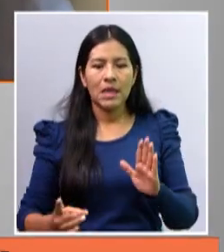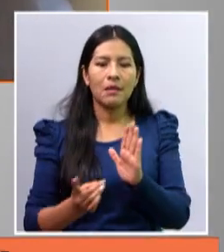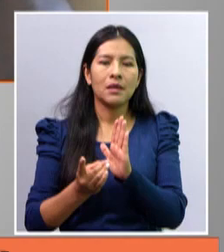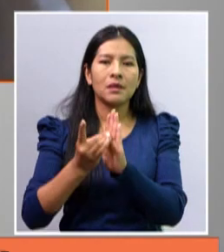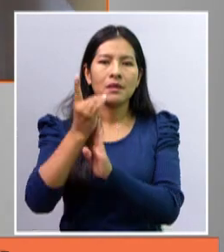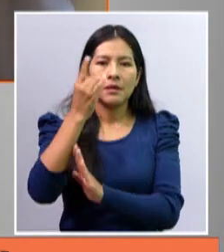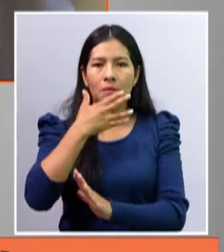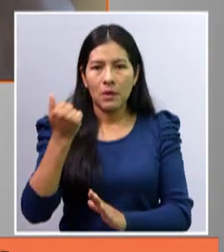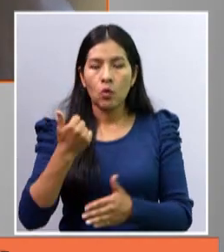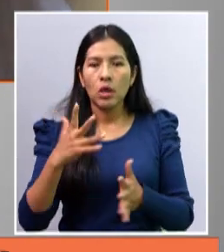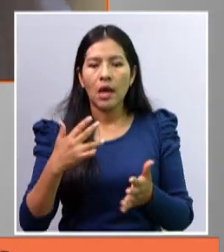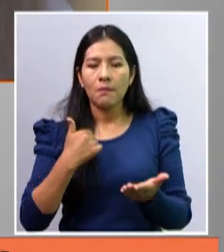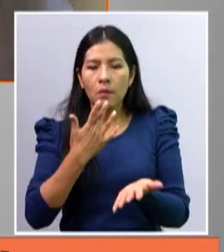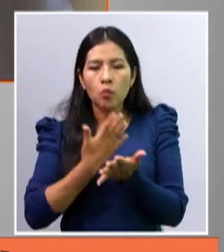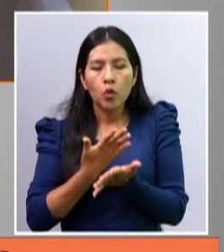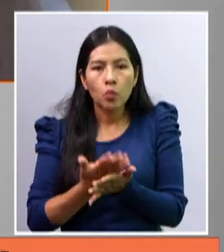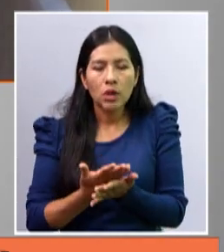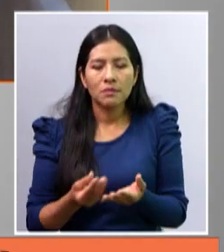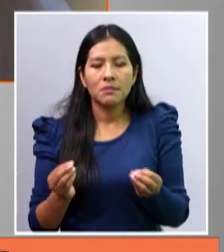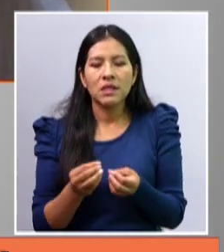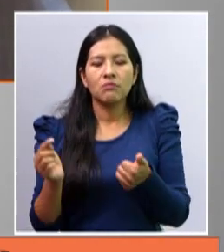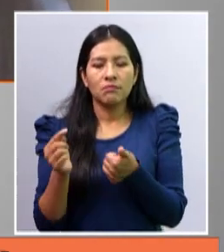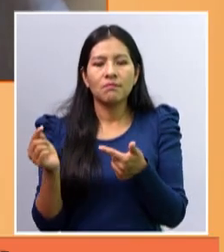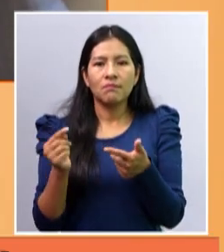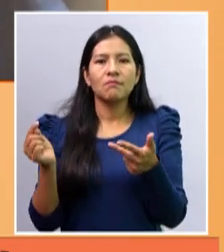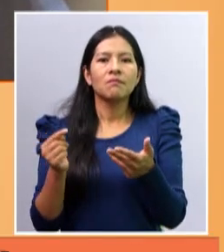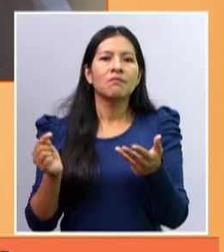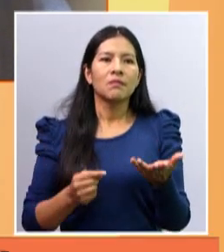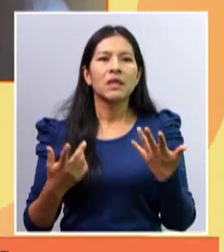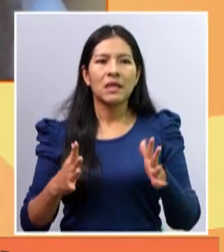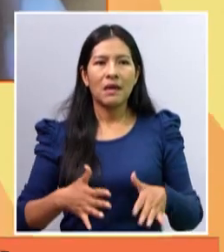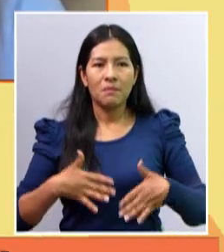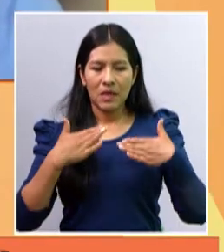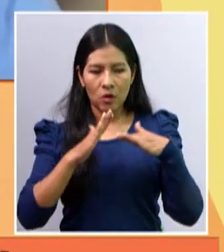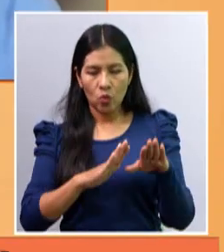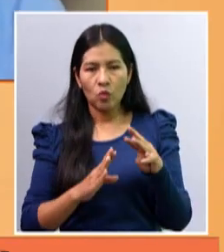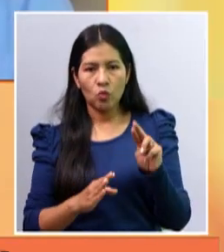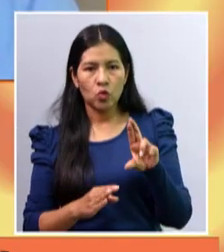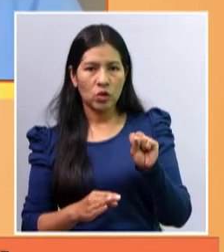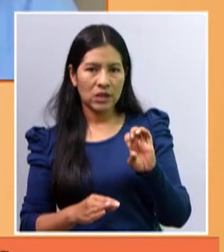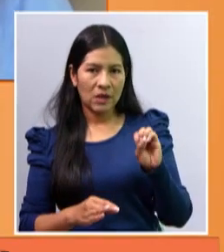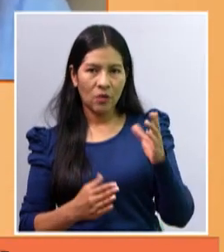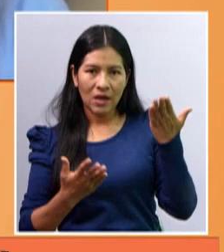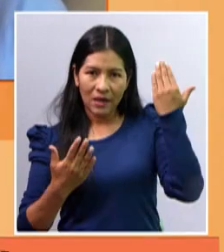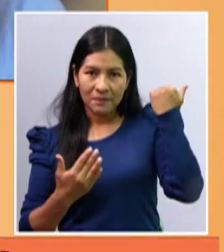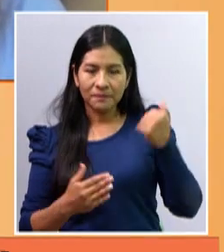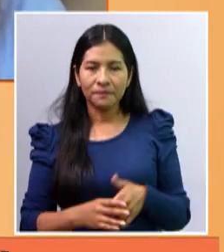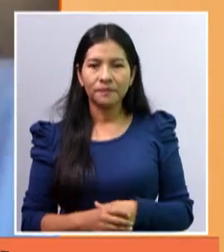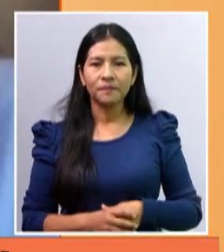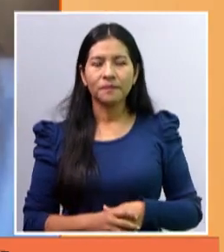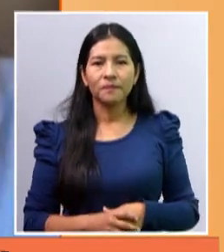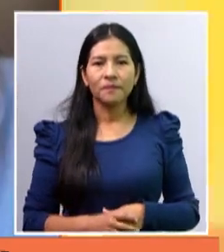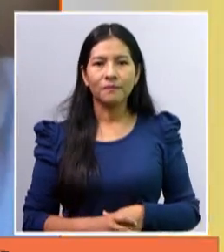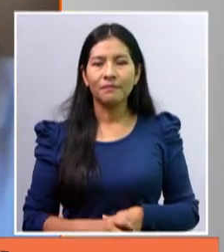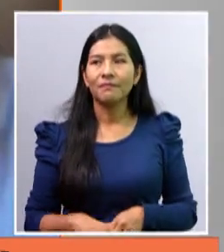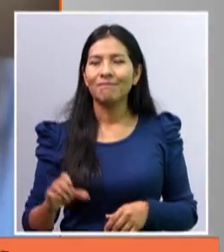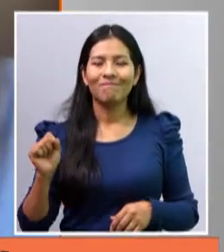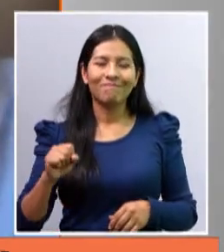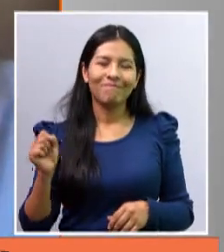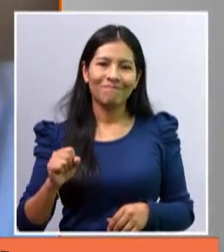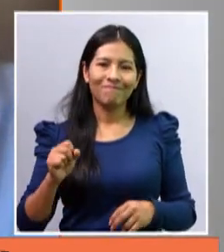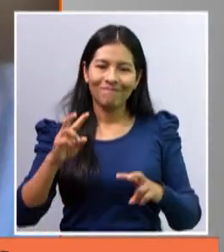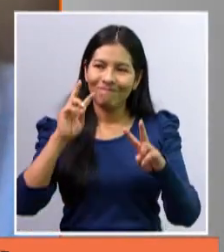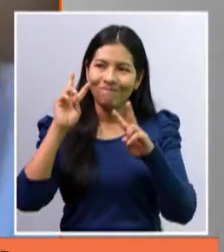ya se venían planteando con todo lo que habíamos vivido lo que había vivido en el Museo y realmente se ve todo el amor